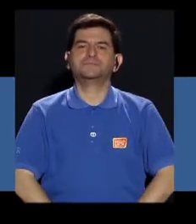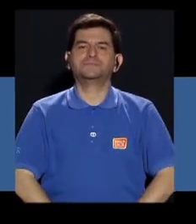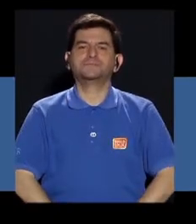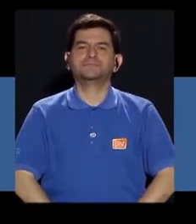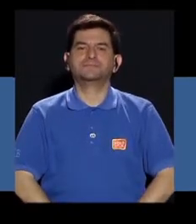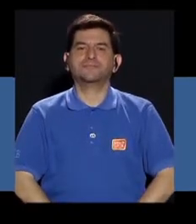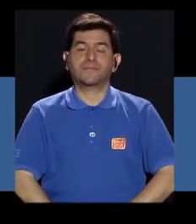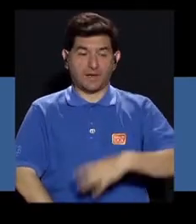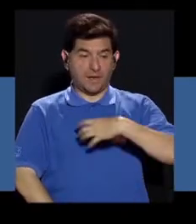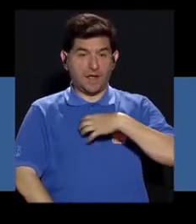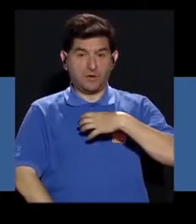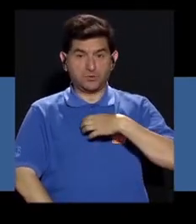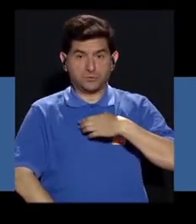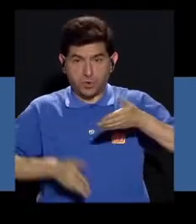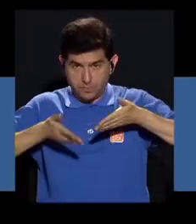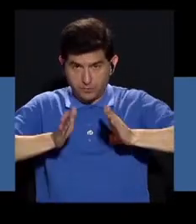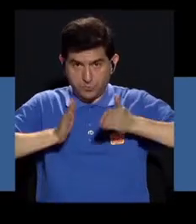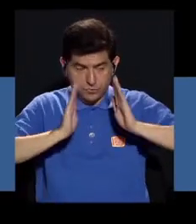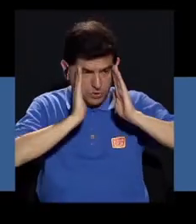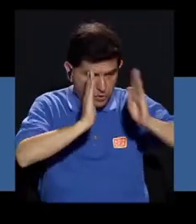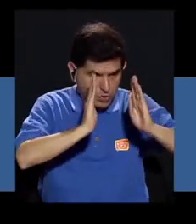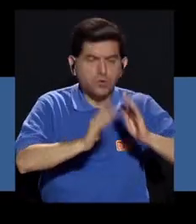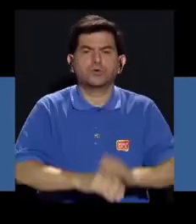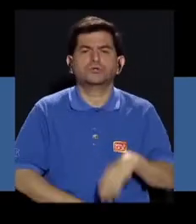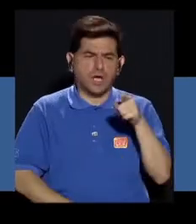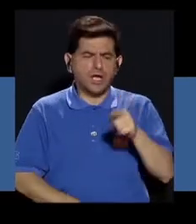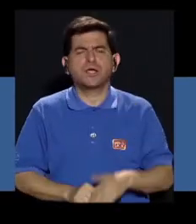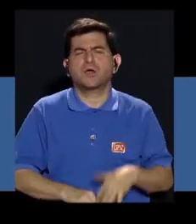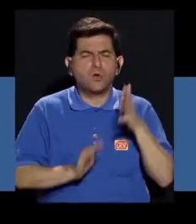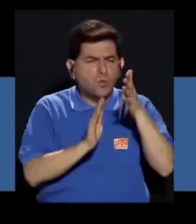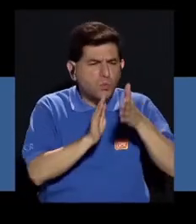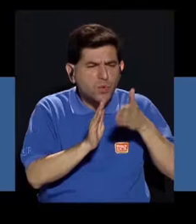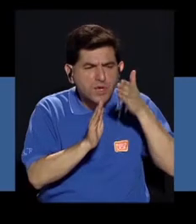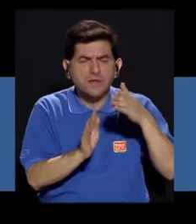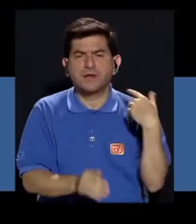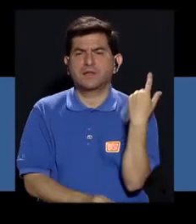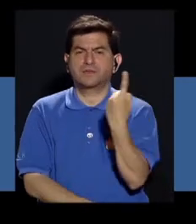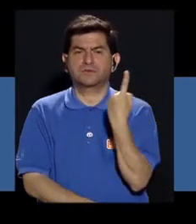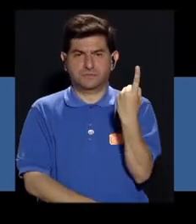hijos, cuidarlos y siempre estar